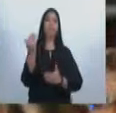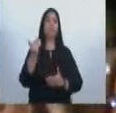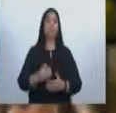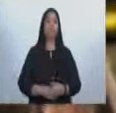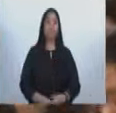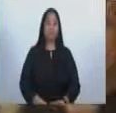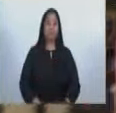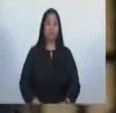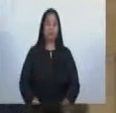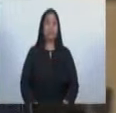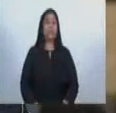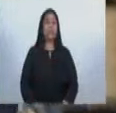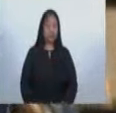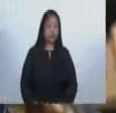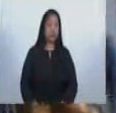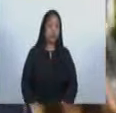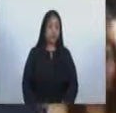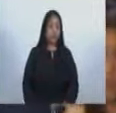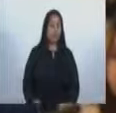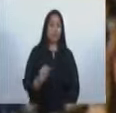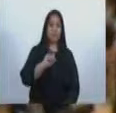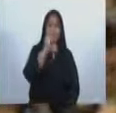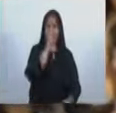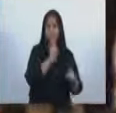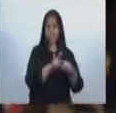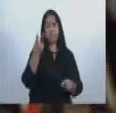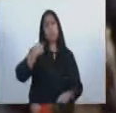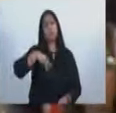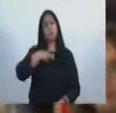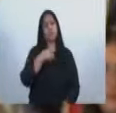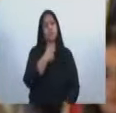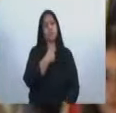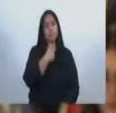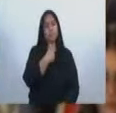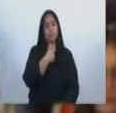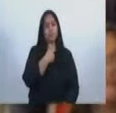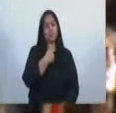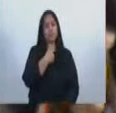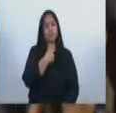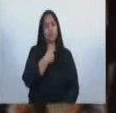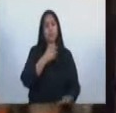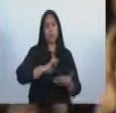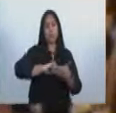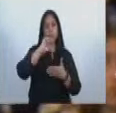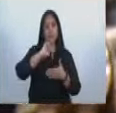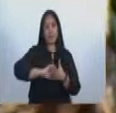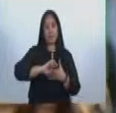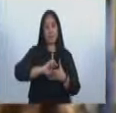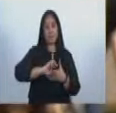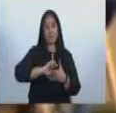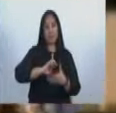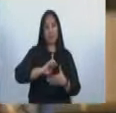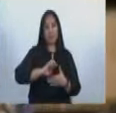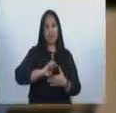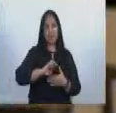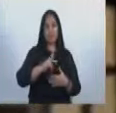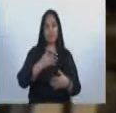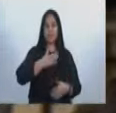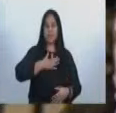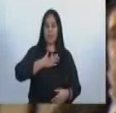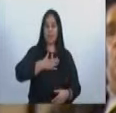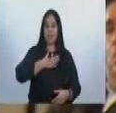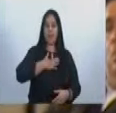graduados bueno nosotros tenemos un programa que se llama